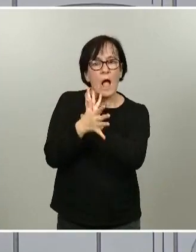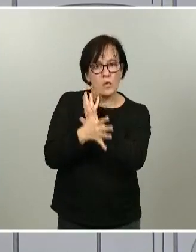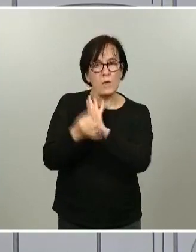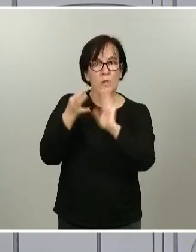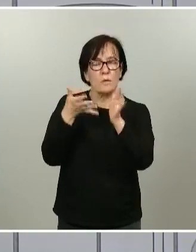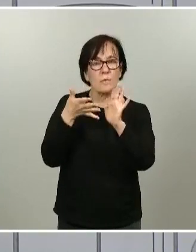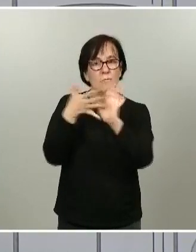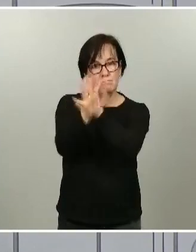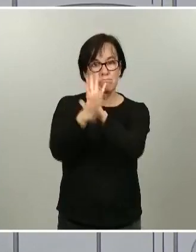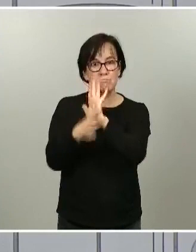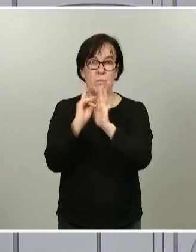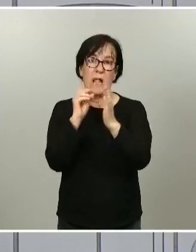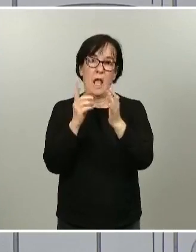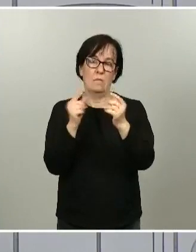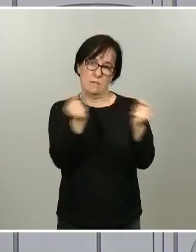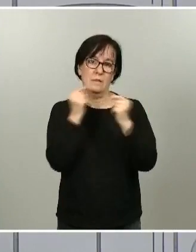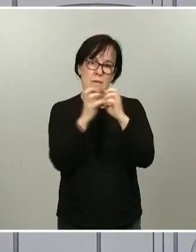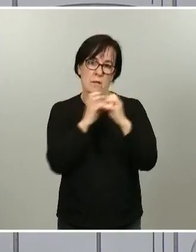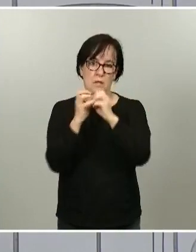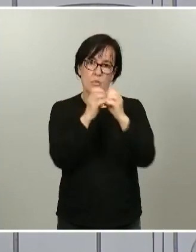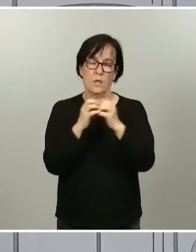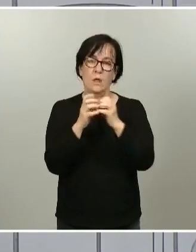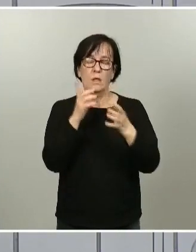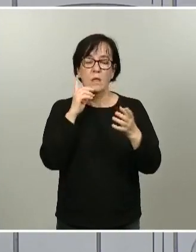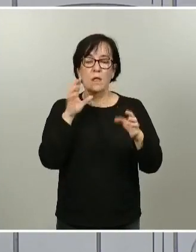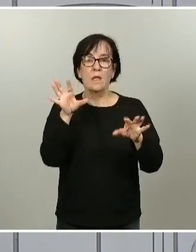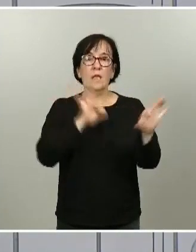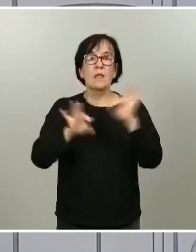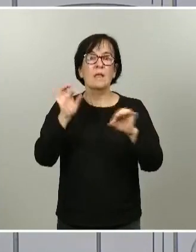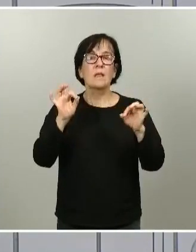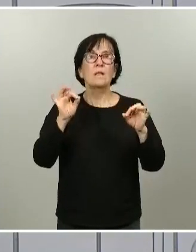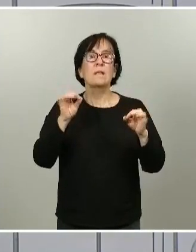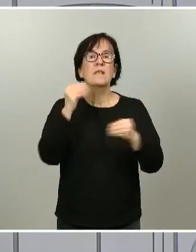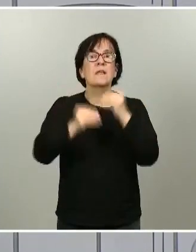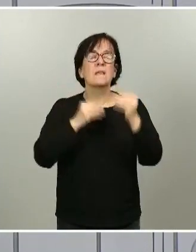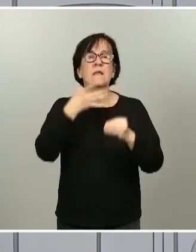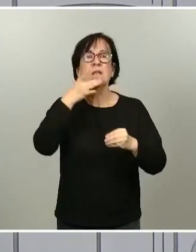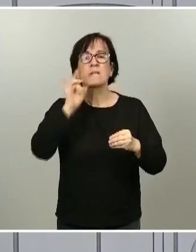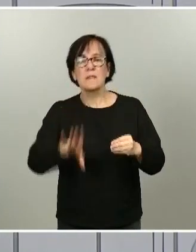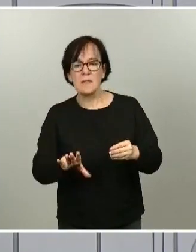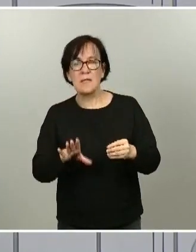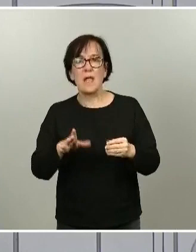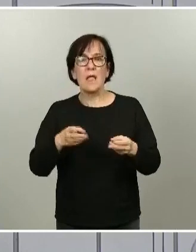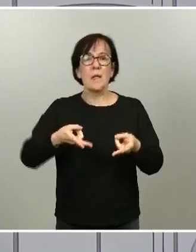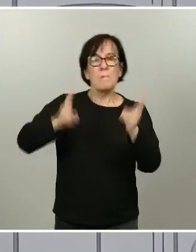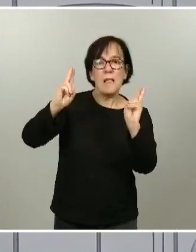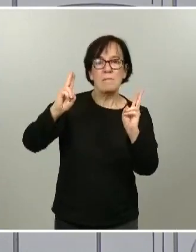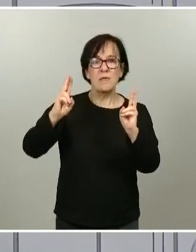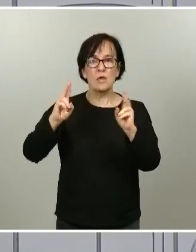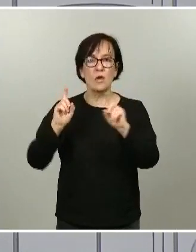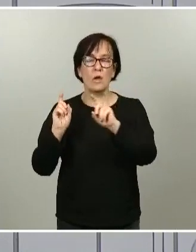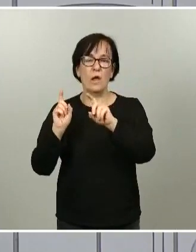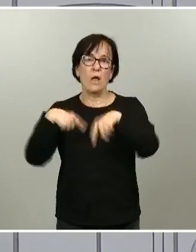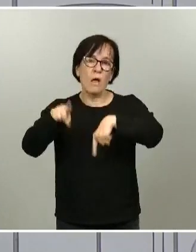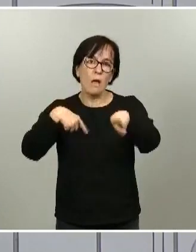discutirlo. La decisión de qué es lo que se hace al final y a quién se le permite o no moverse según la